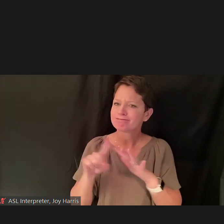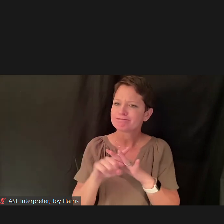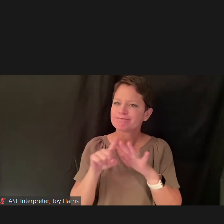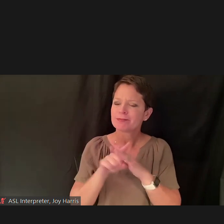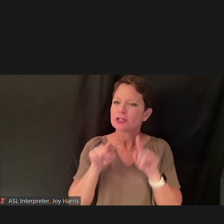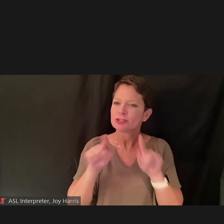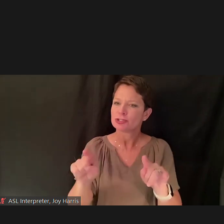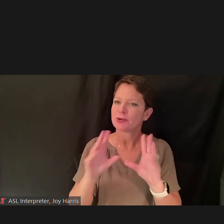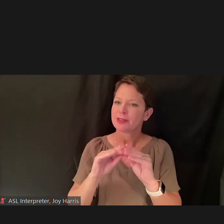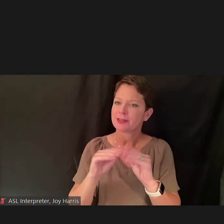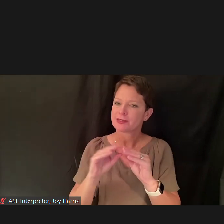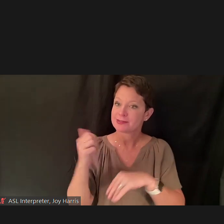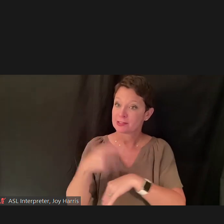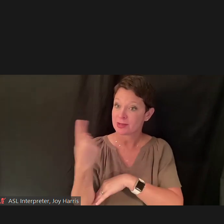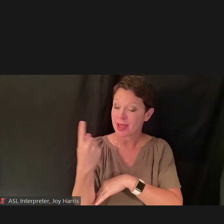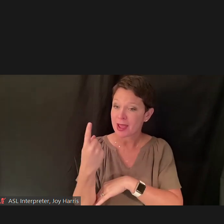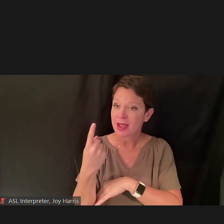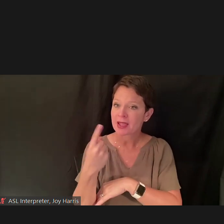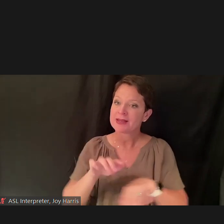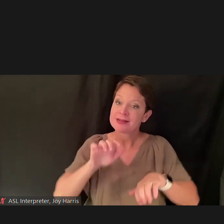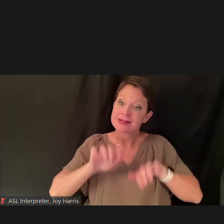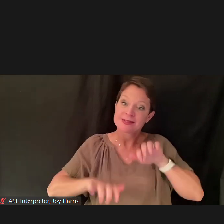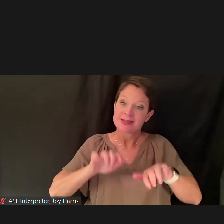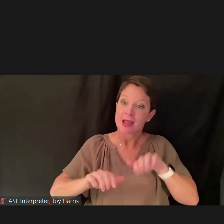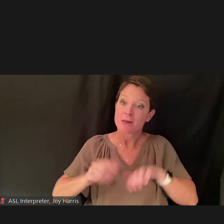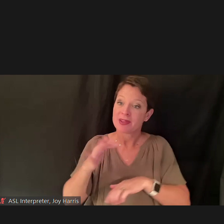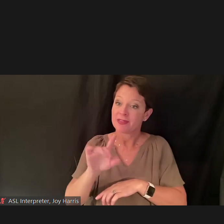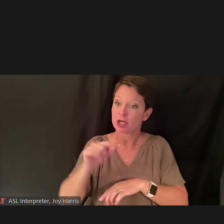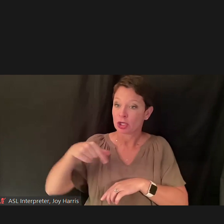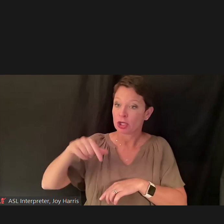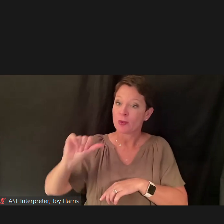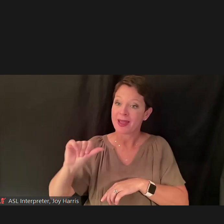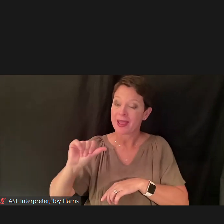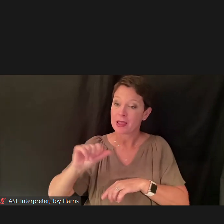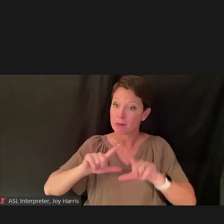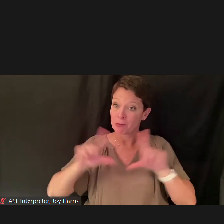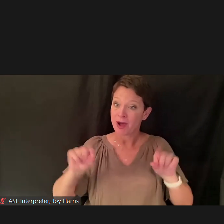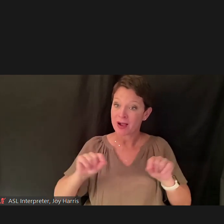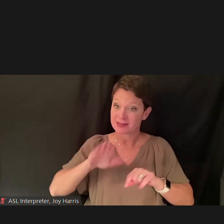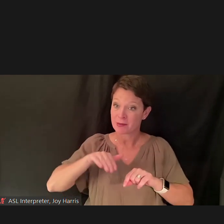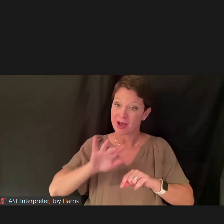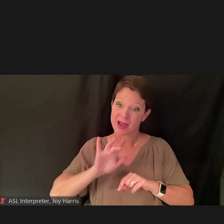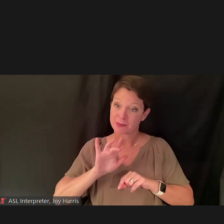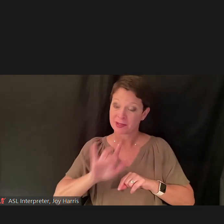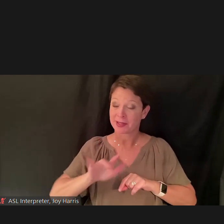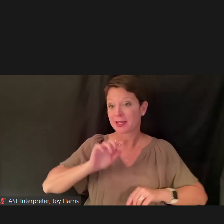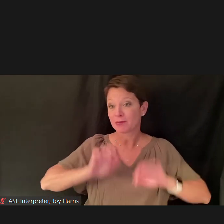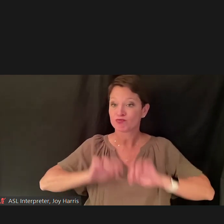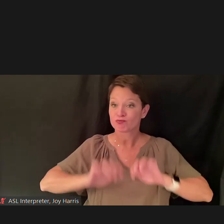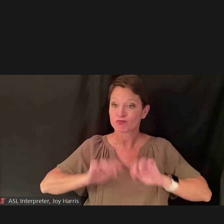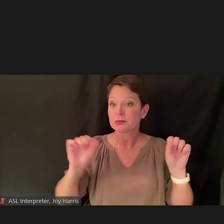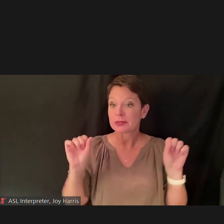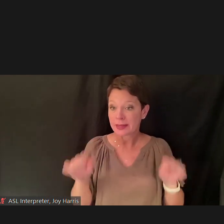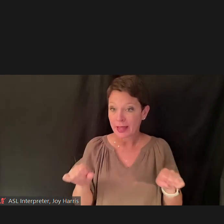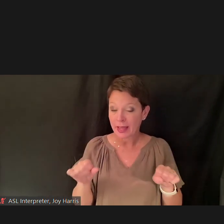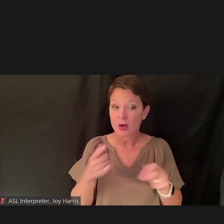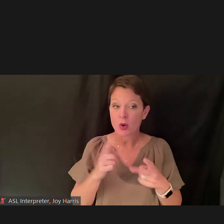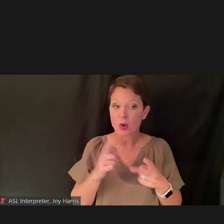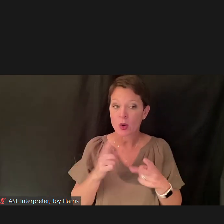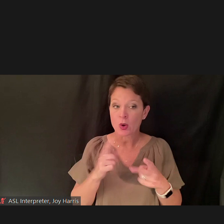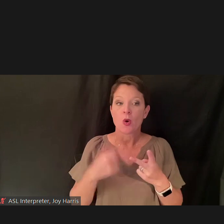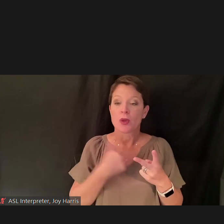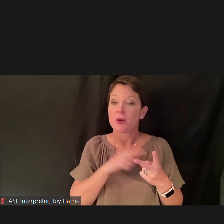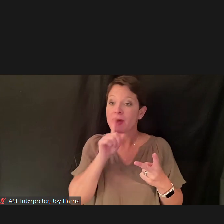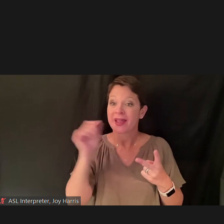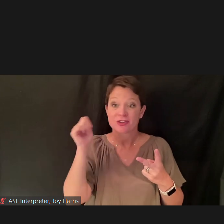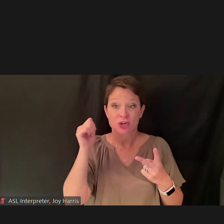throughout the session, Tiene please type preguntas a them través in the de la Q&A box sesión, on the bottom of your escríbalas screen. en el You can recuadro ask de all preguntas